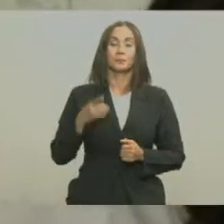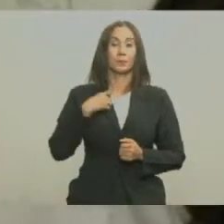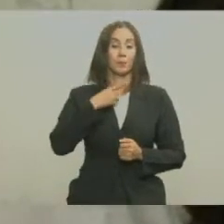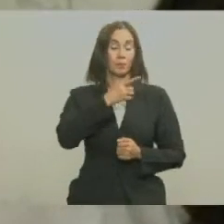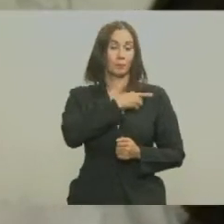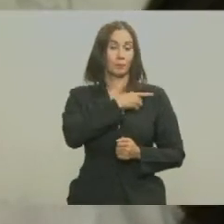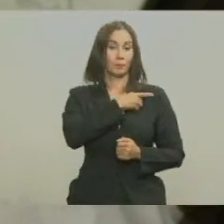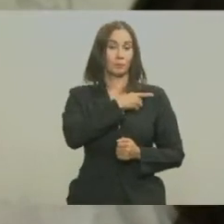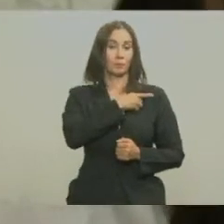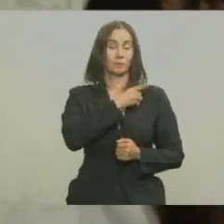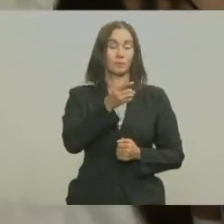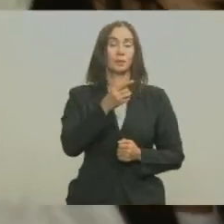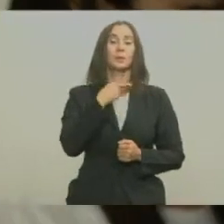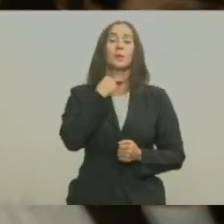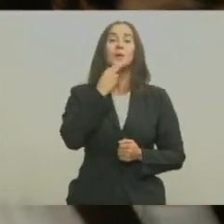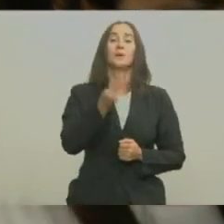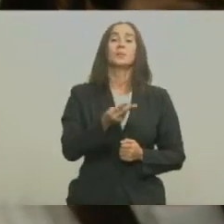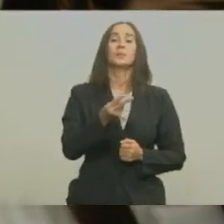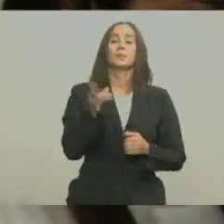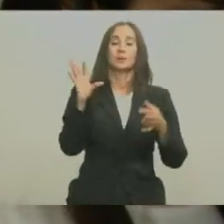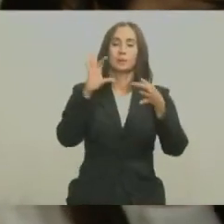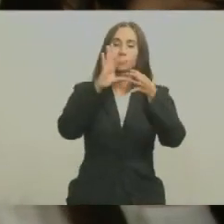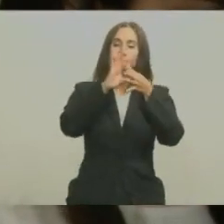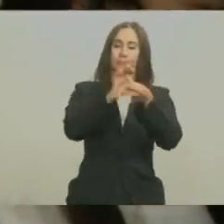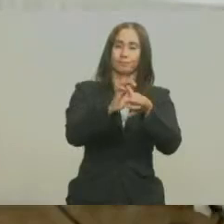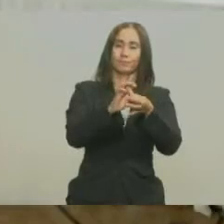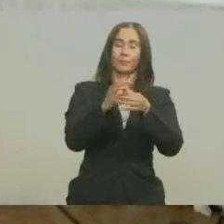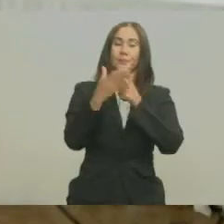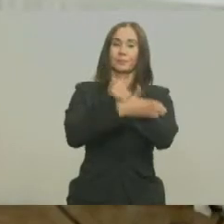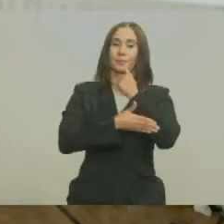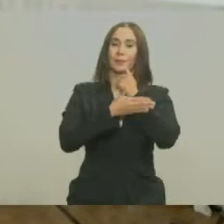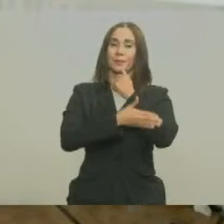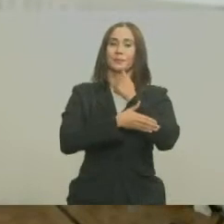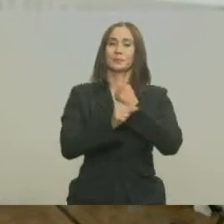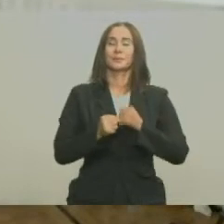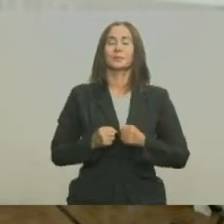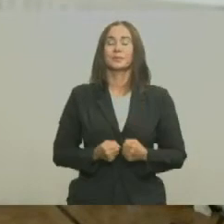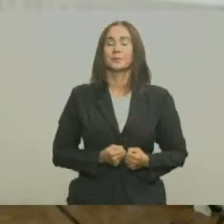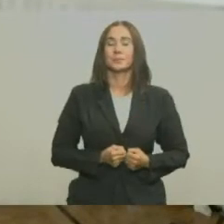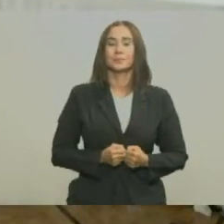Diputado José Horacio Rodríguez, vocero de Alianza País.